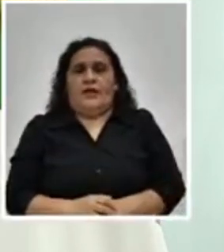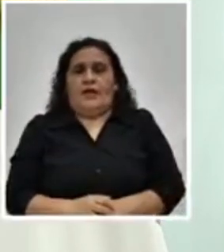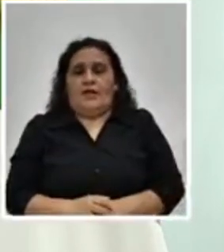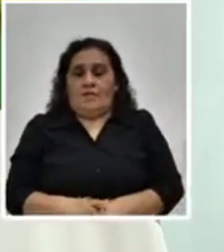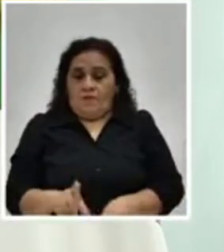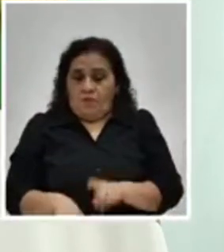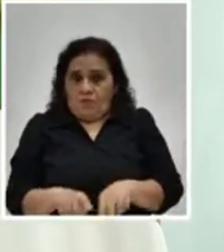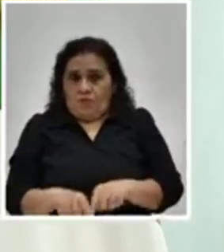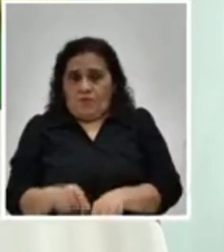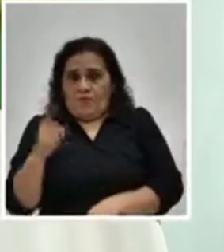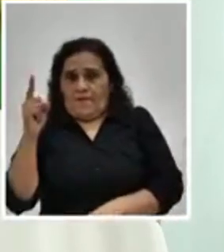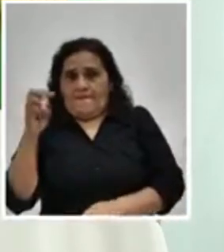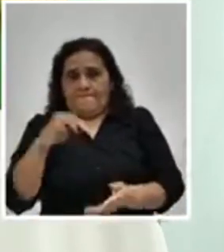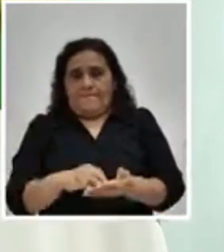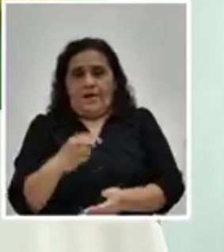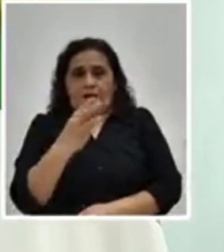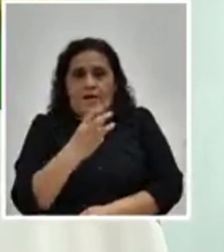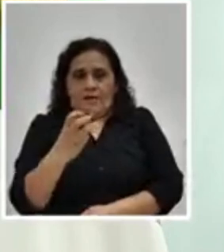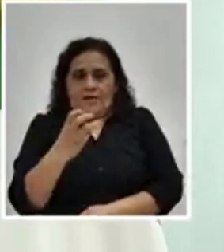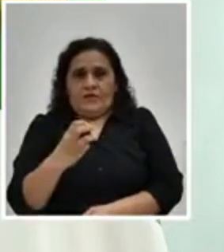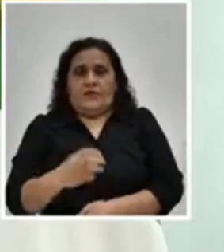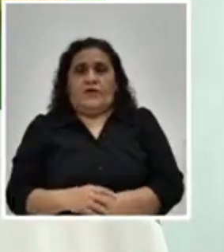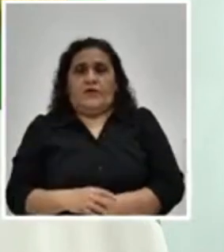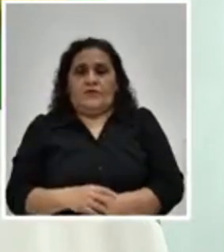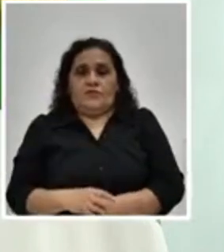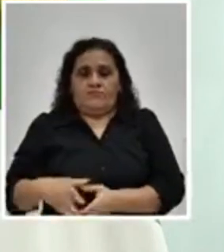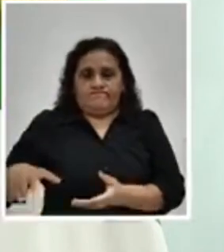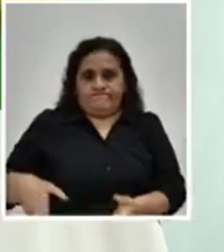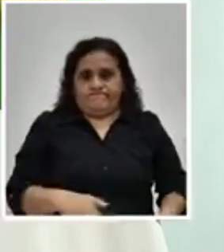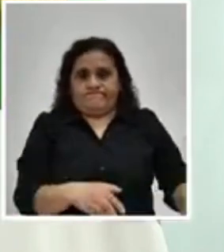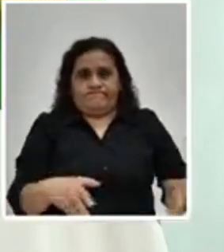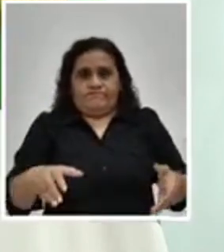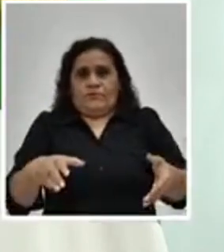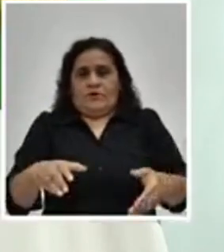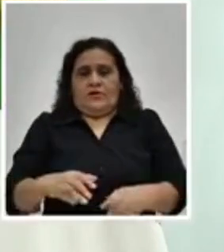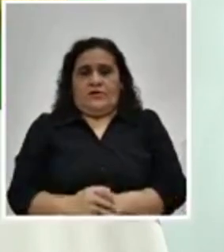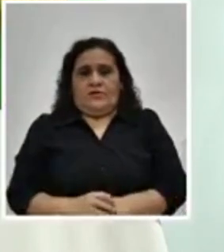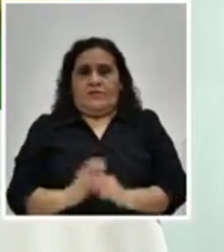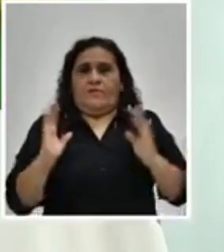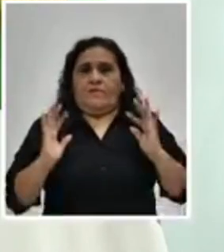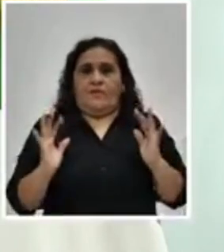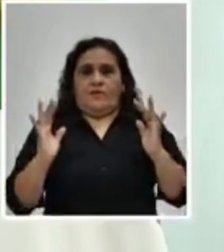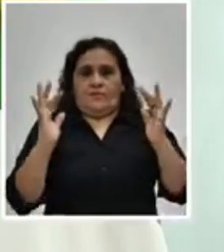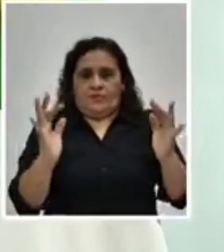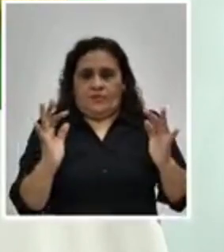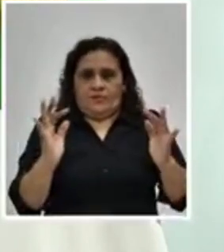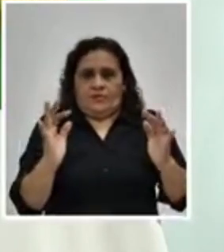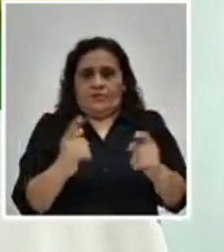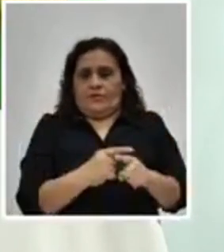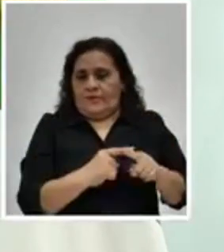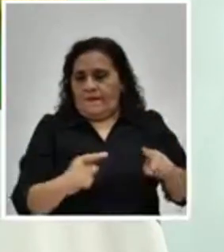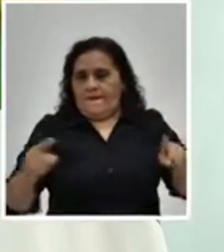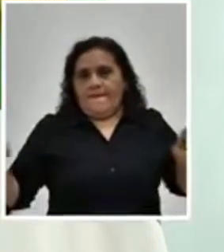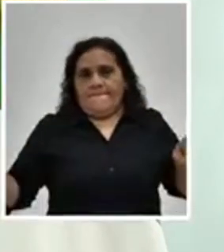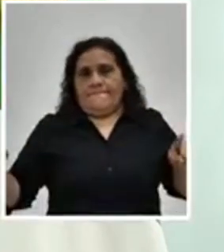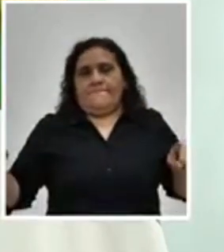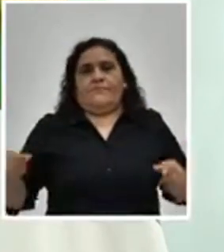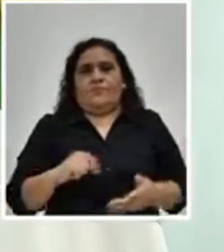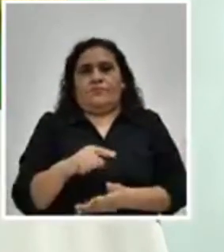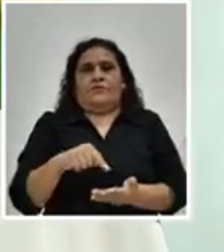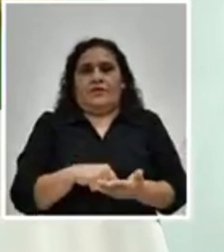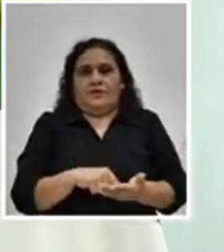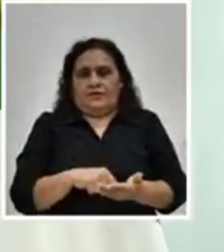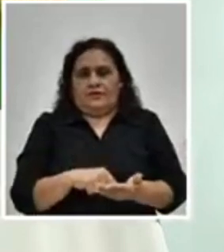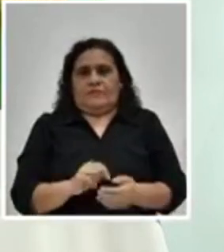y 1.300 metros de pavimentación de su avenida principal de entrada a salida.